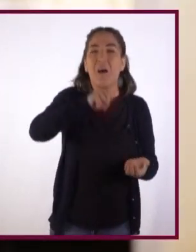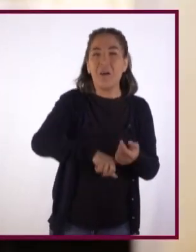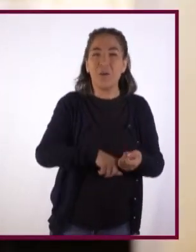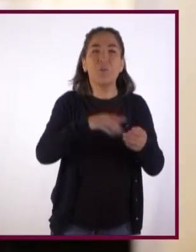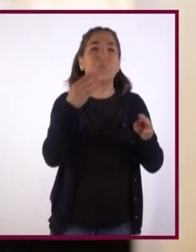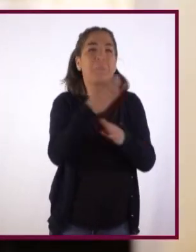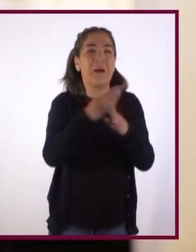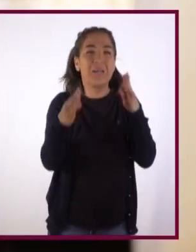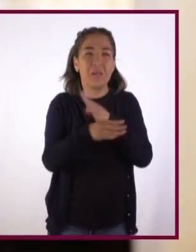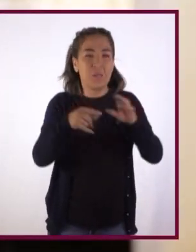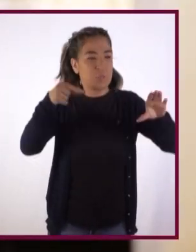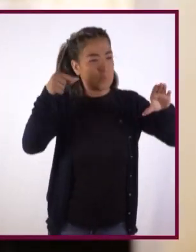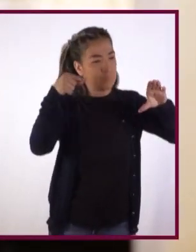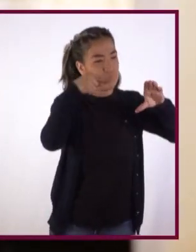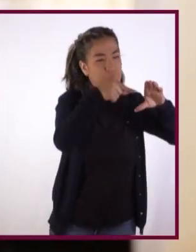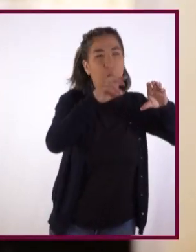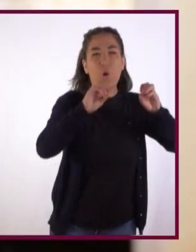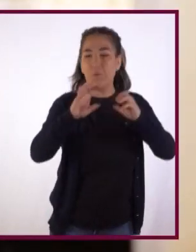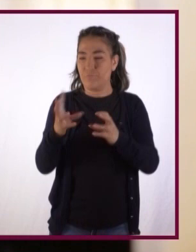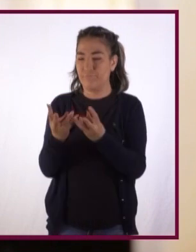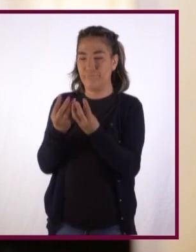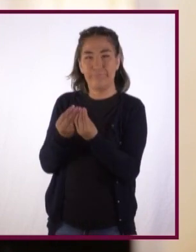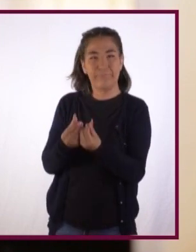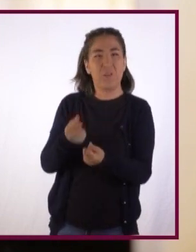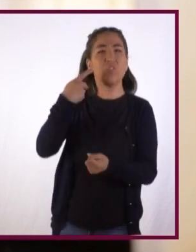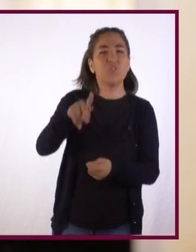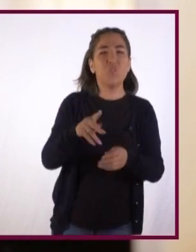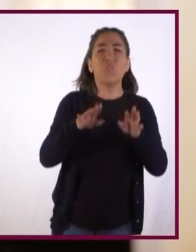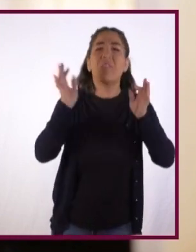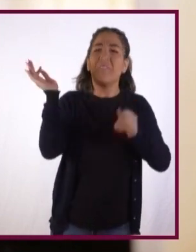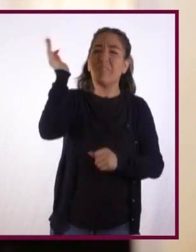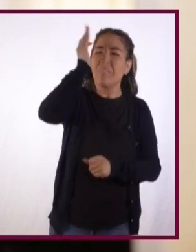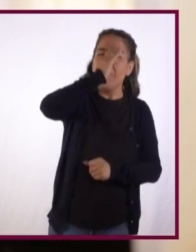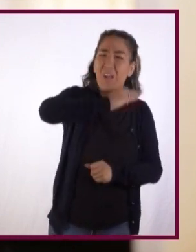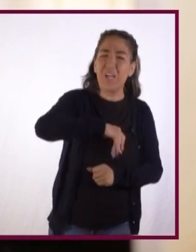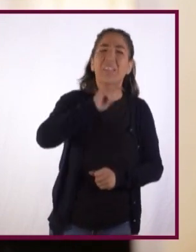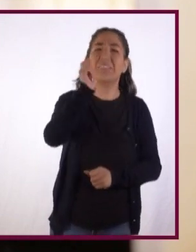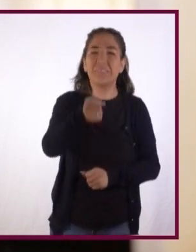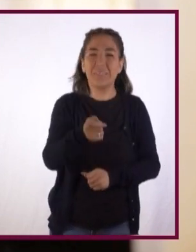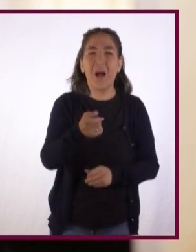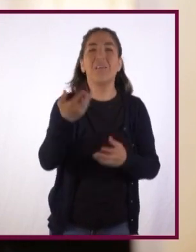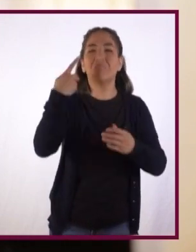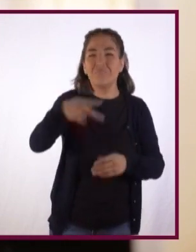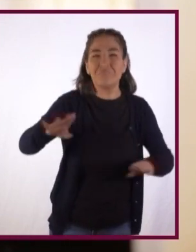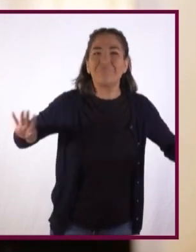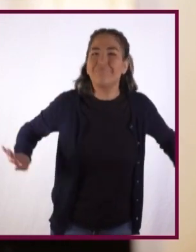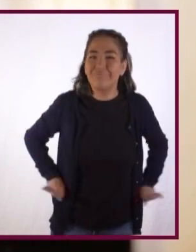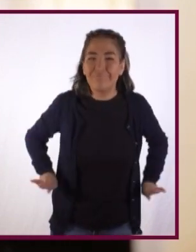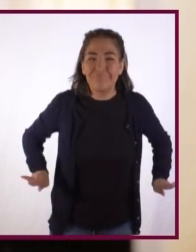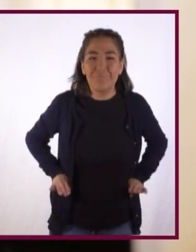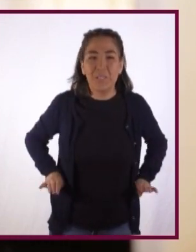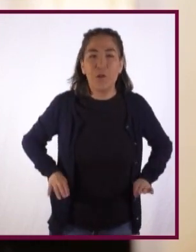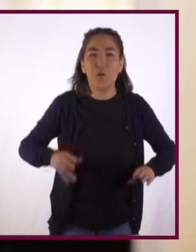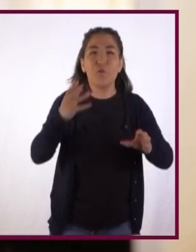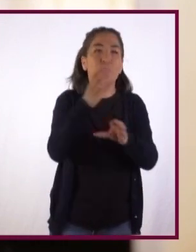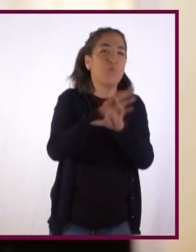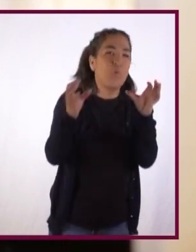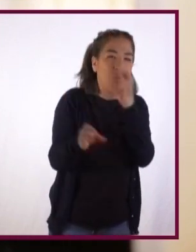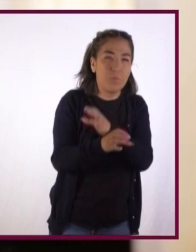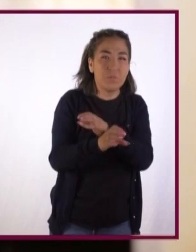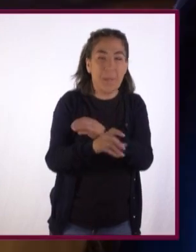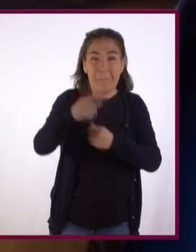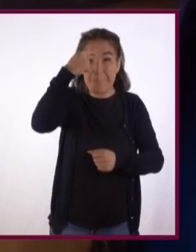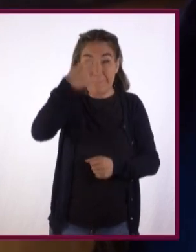opone a ser penetrado un material. Y la fragilidad tiene que ver con la capacidad del